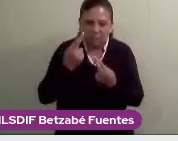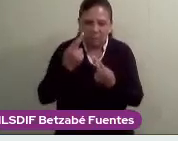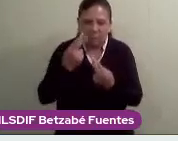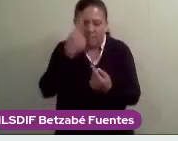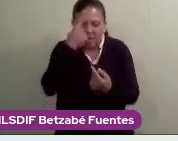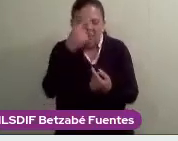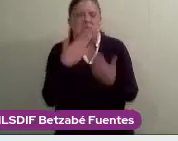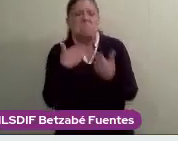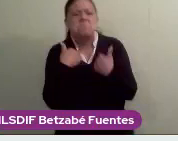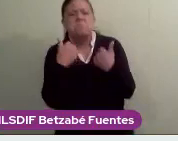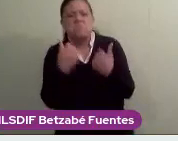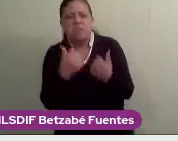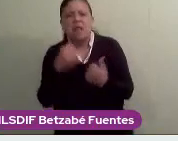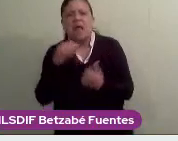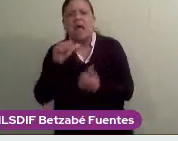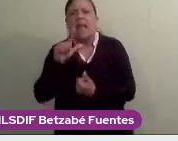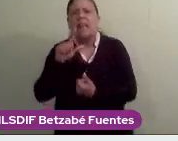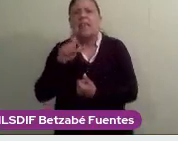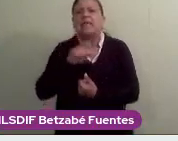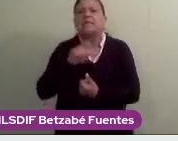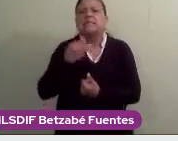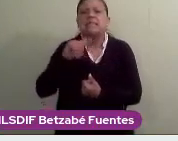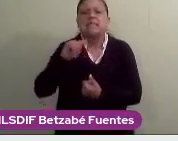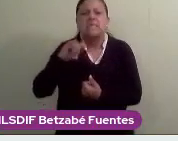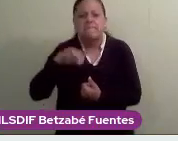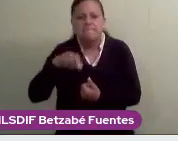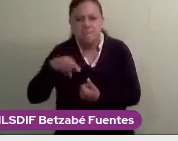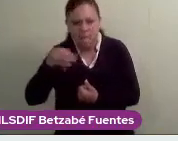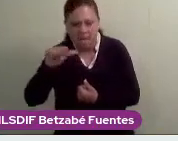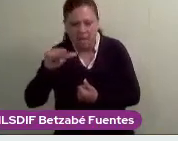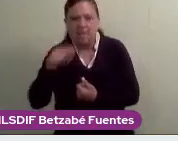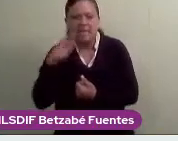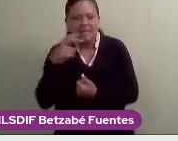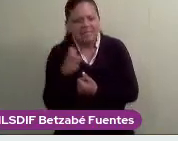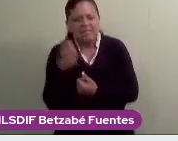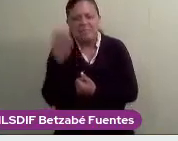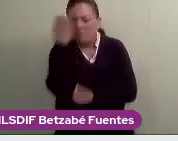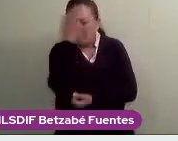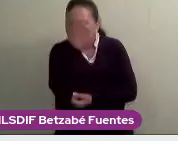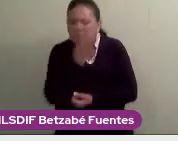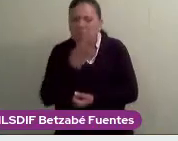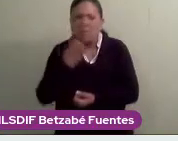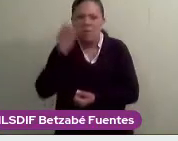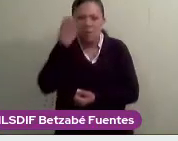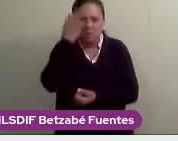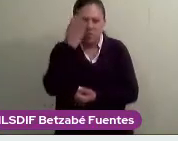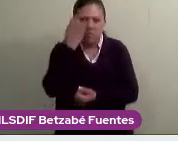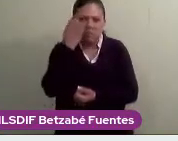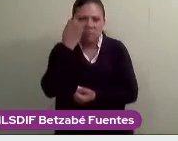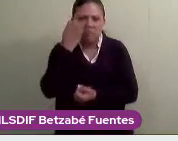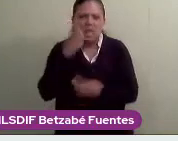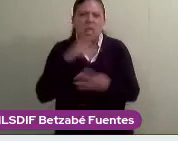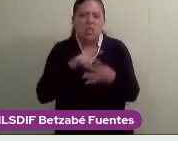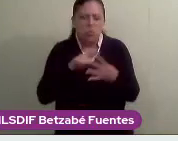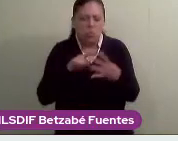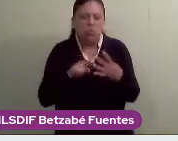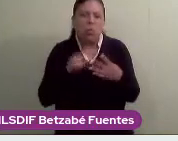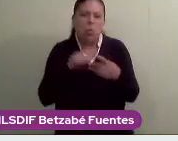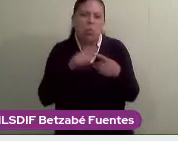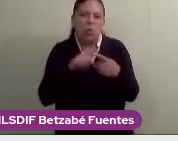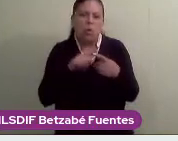tiene que hacer, ¿no? Normalmente hacemos una evaluación o un examen de 4 constructos, como lo que es la